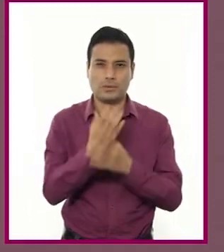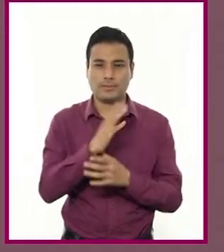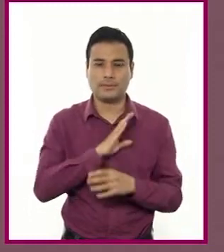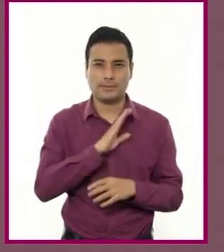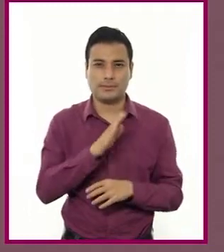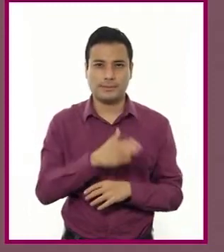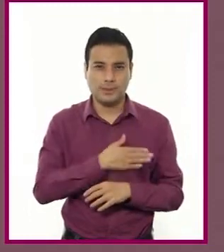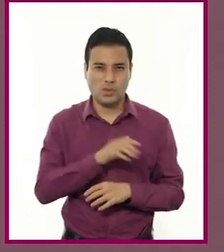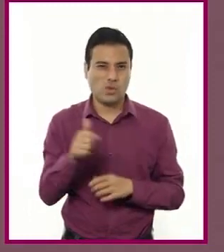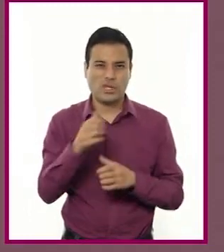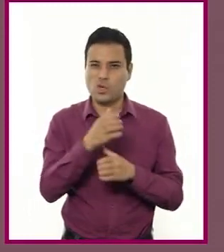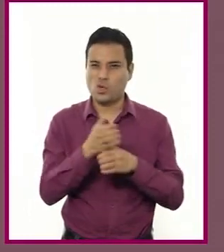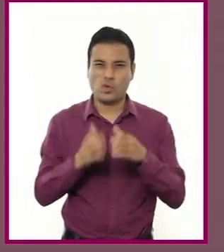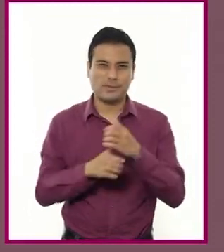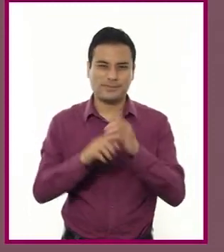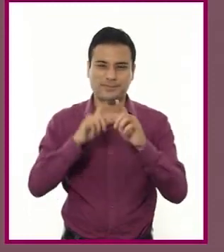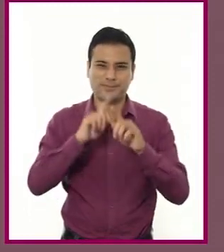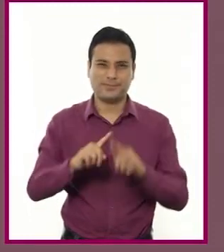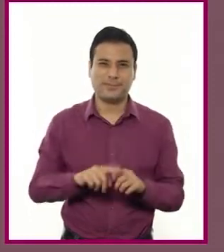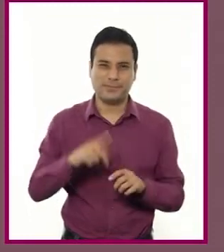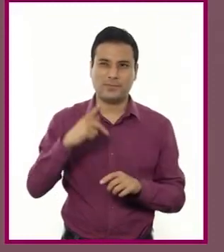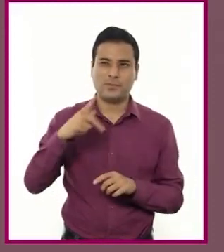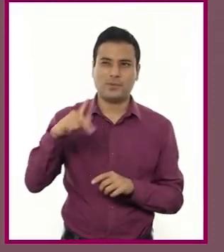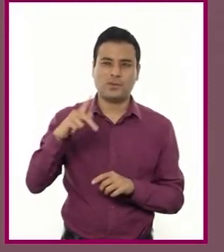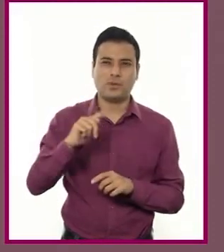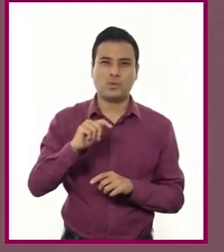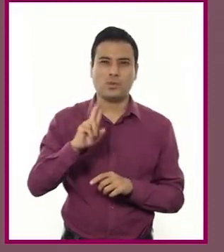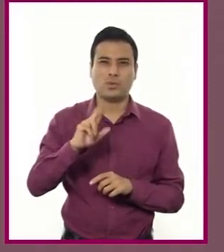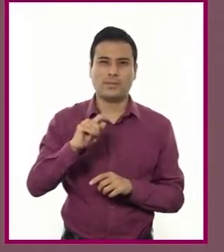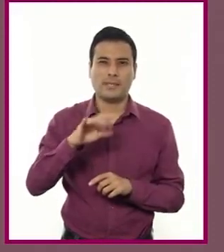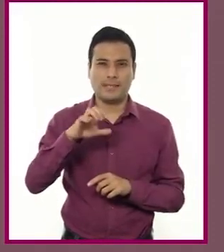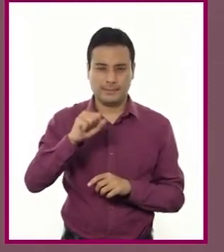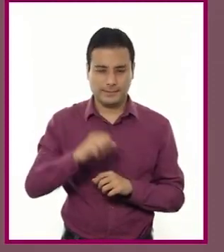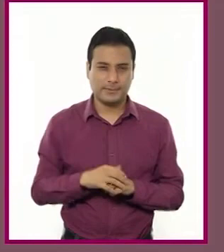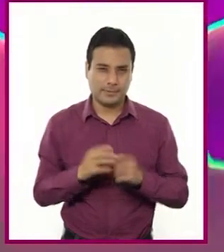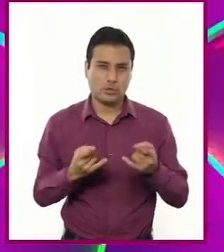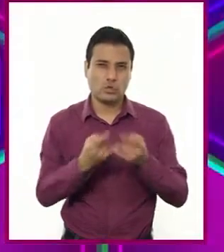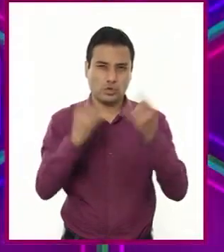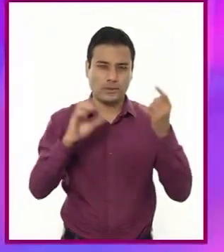de muchas cosas que los tultecas alcanzaron, Historia Chichimeca.